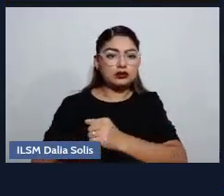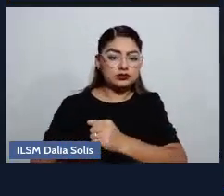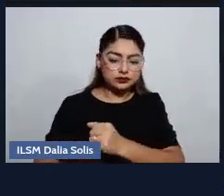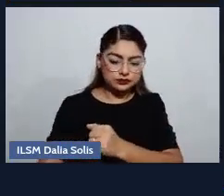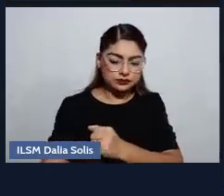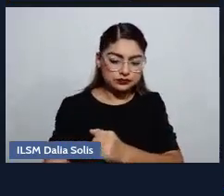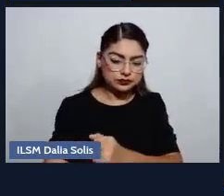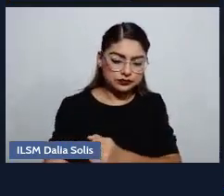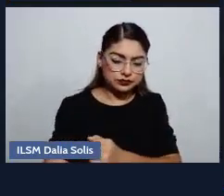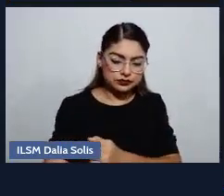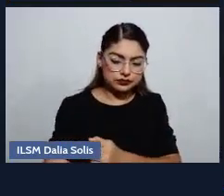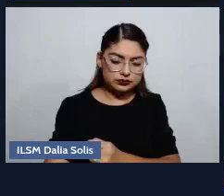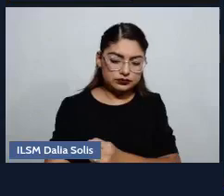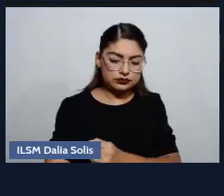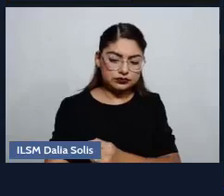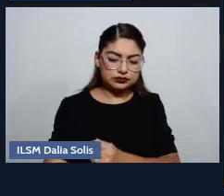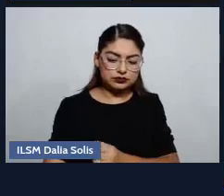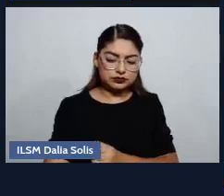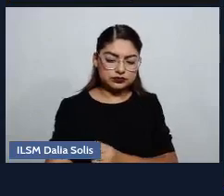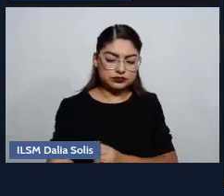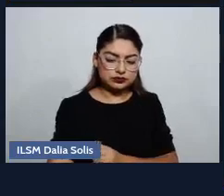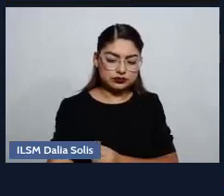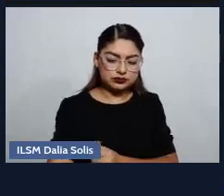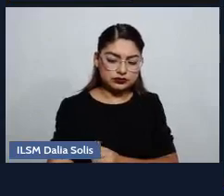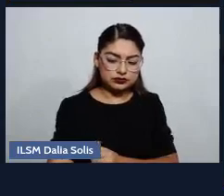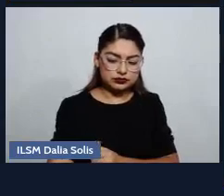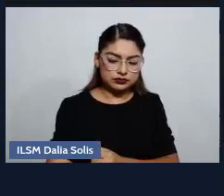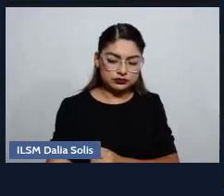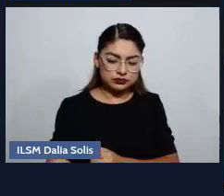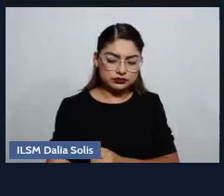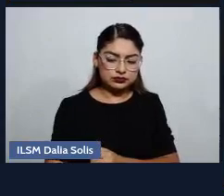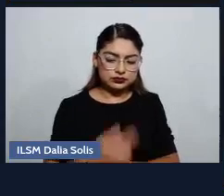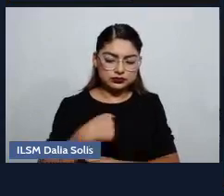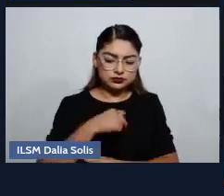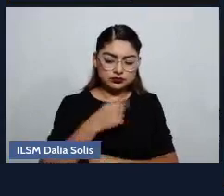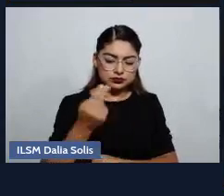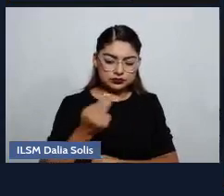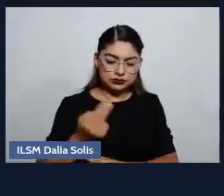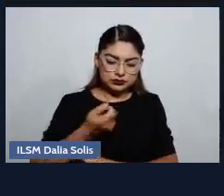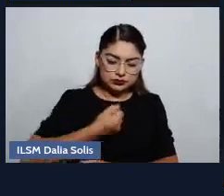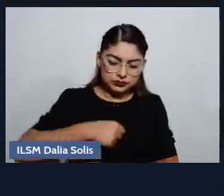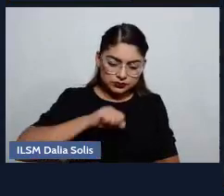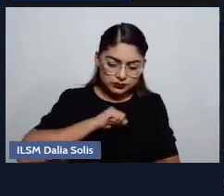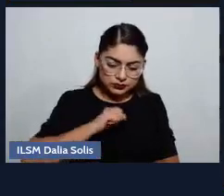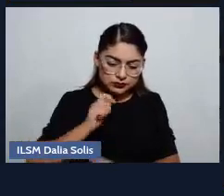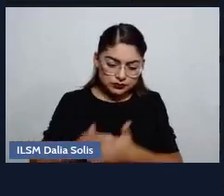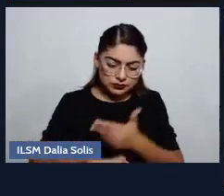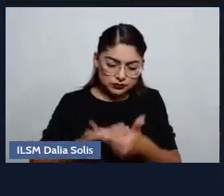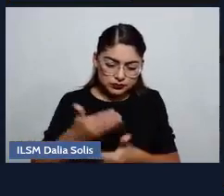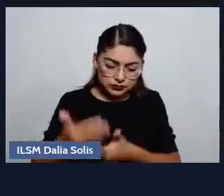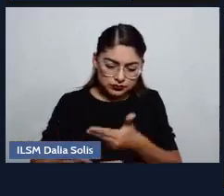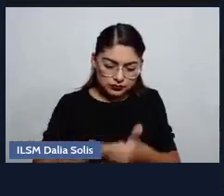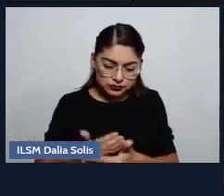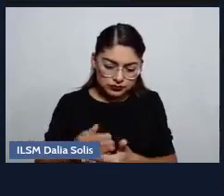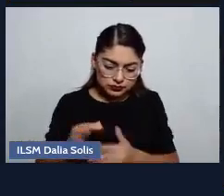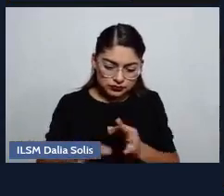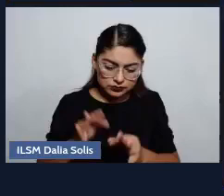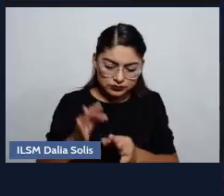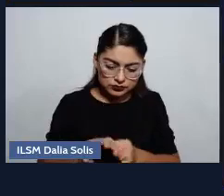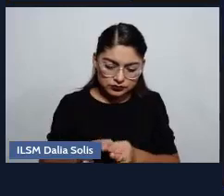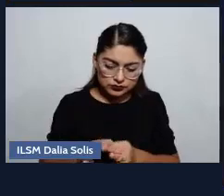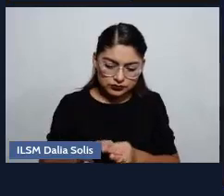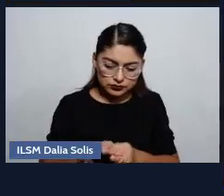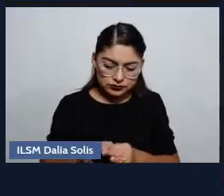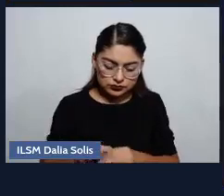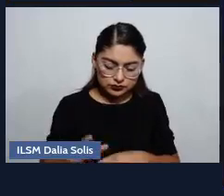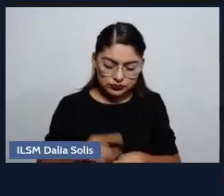de ir y acudir al servicio médico, en donde, pues, ya entra la parte del gobierno, pero el